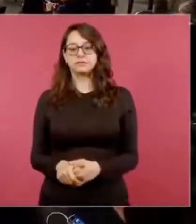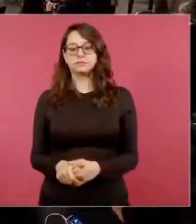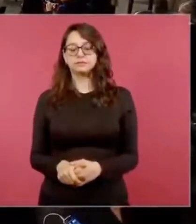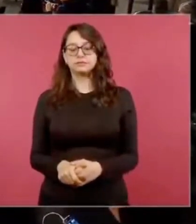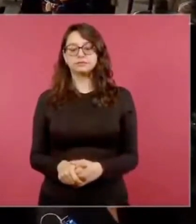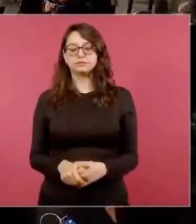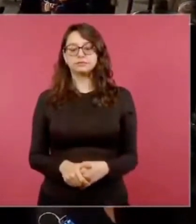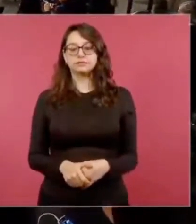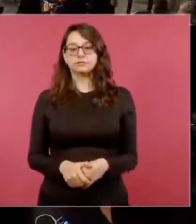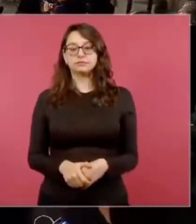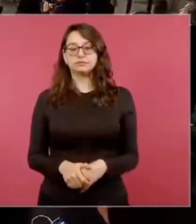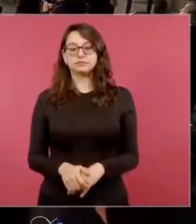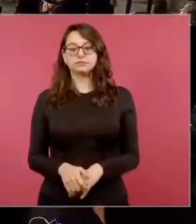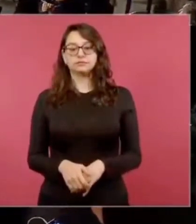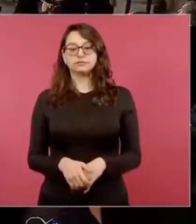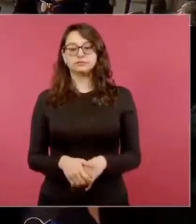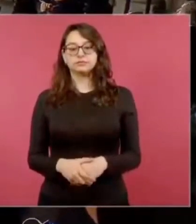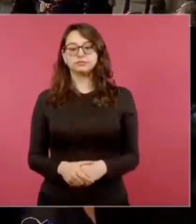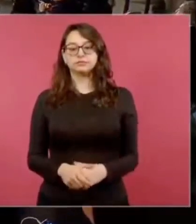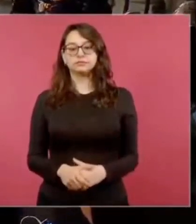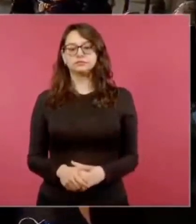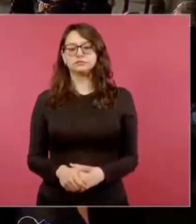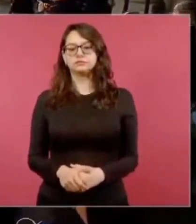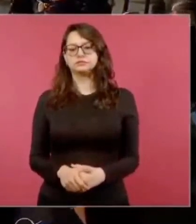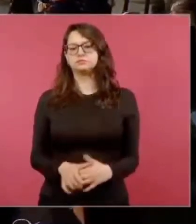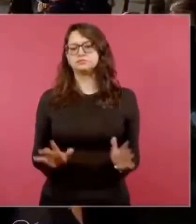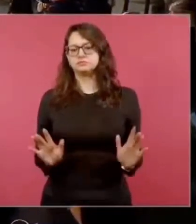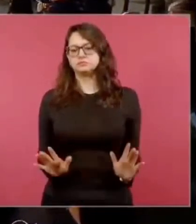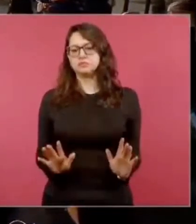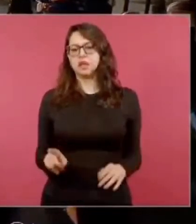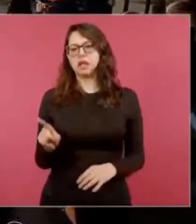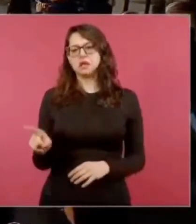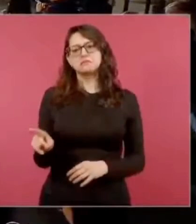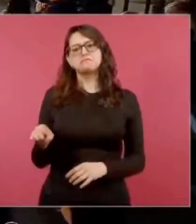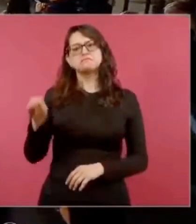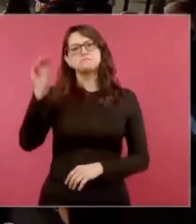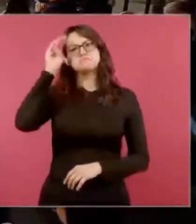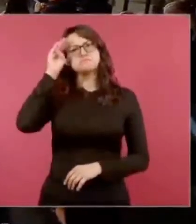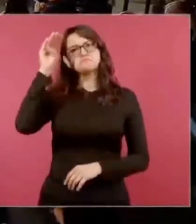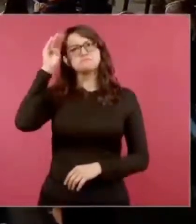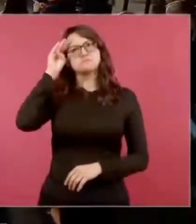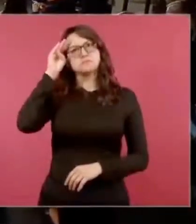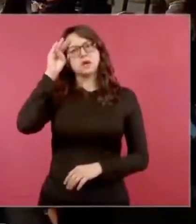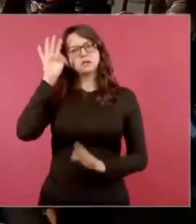y considera que basaba con conseguir la libertad